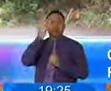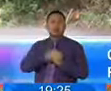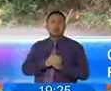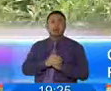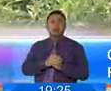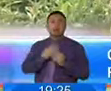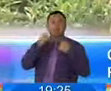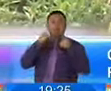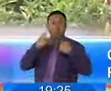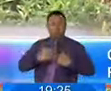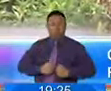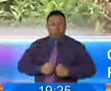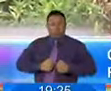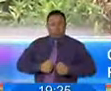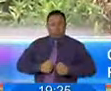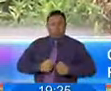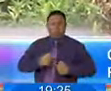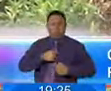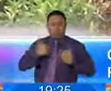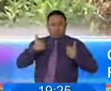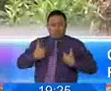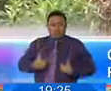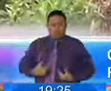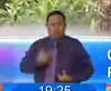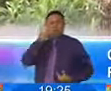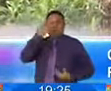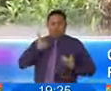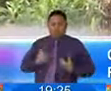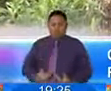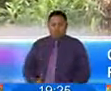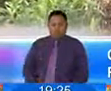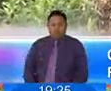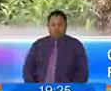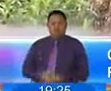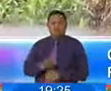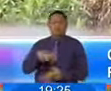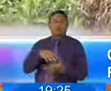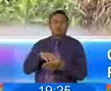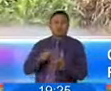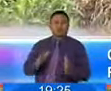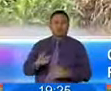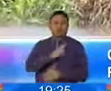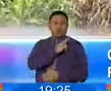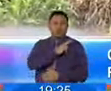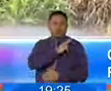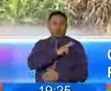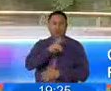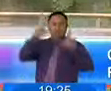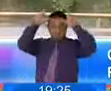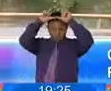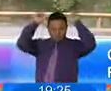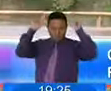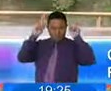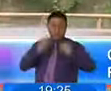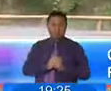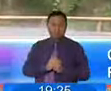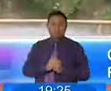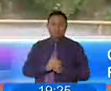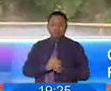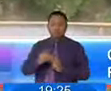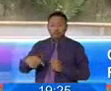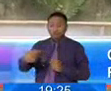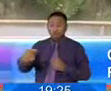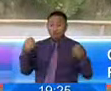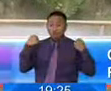textura gruesa, sobre todo que cargaba un mandil que lo identificaba como estudiante universitaria de enfermería. Metros más allá